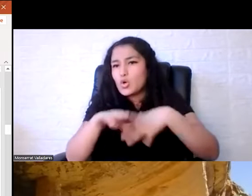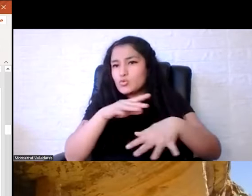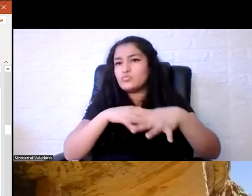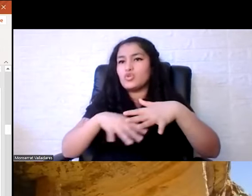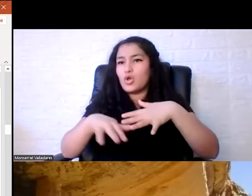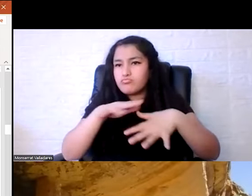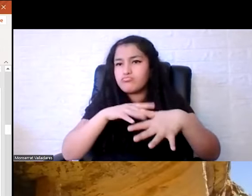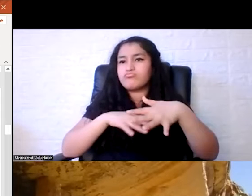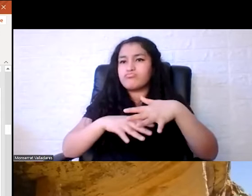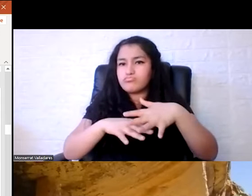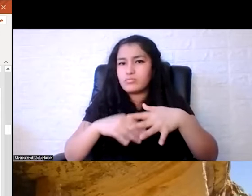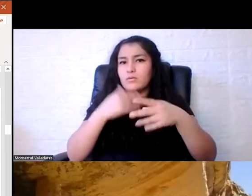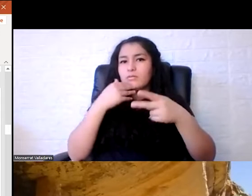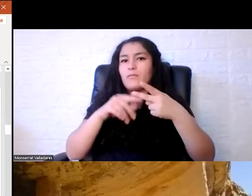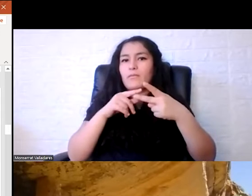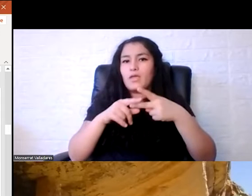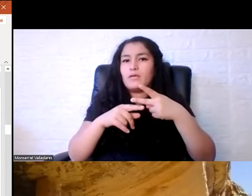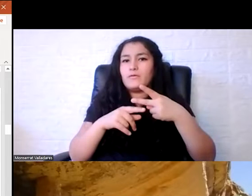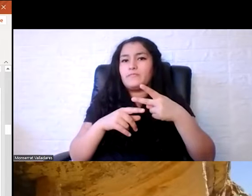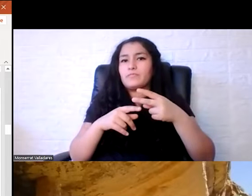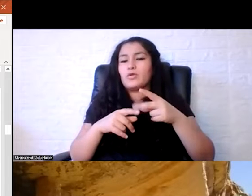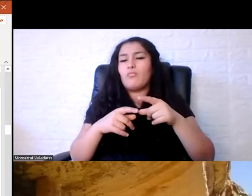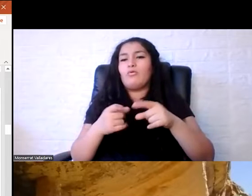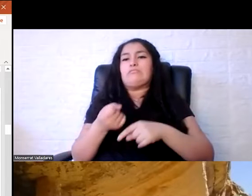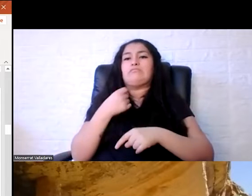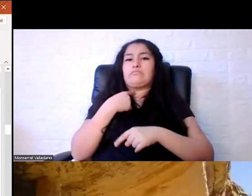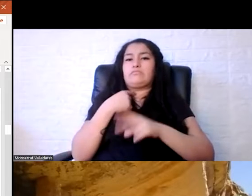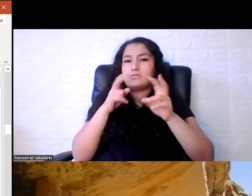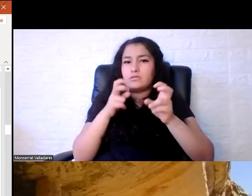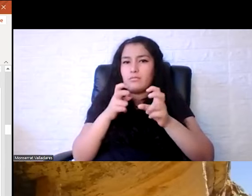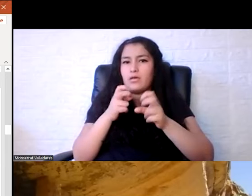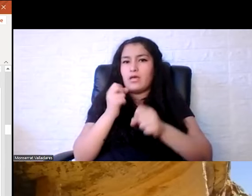el estigma ocupacional y la experiencia de victimización.